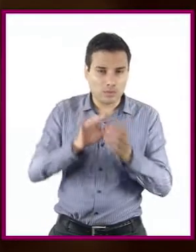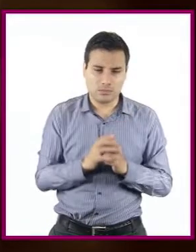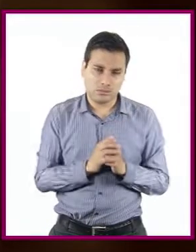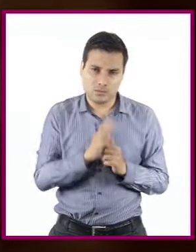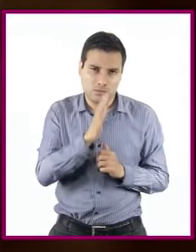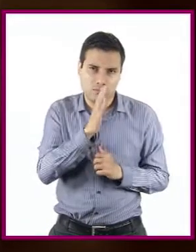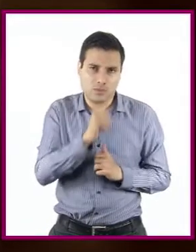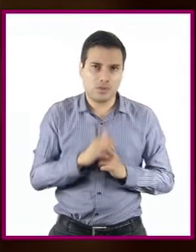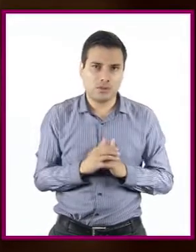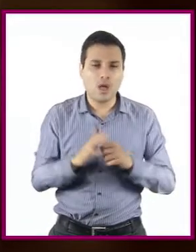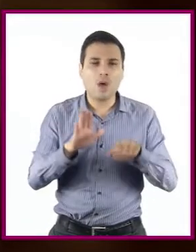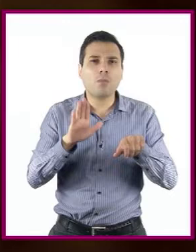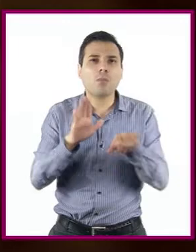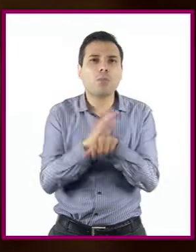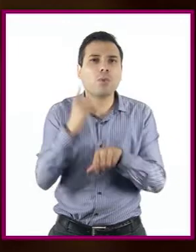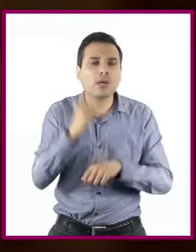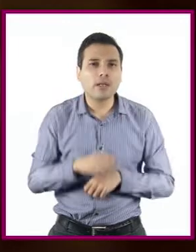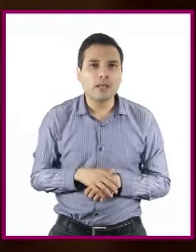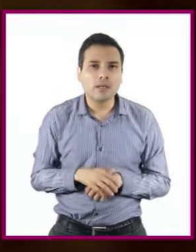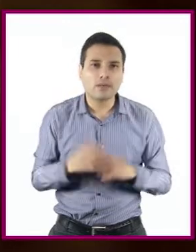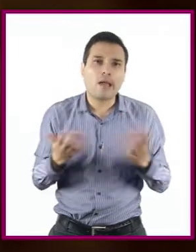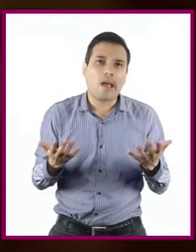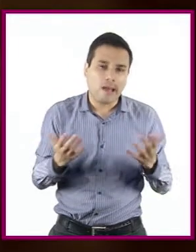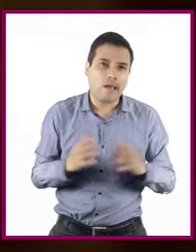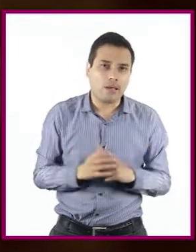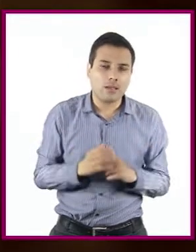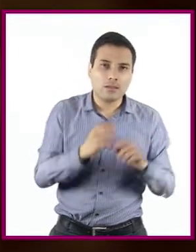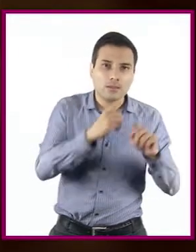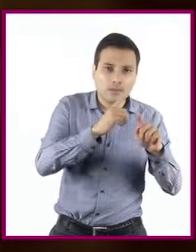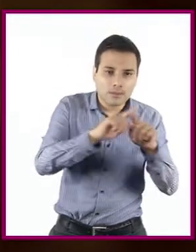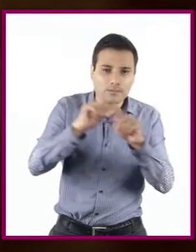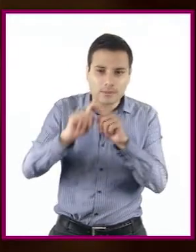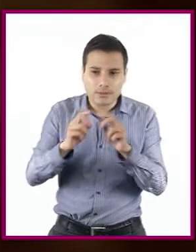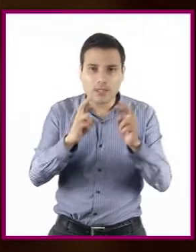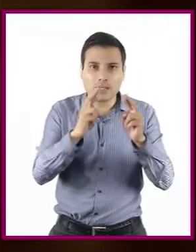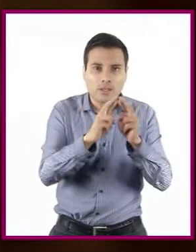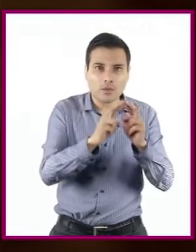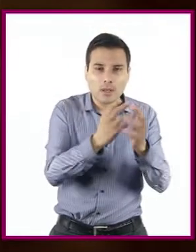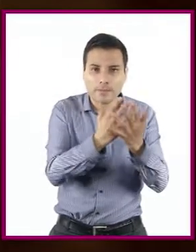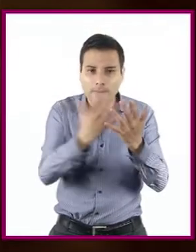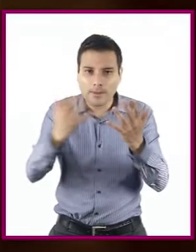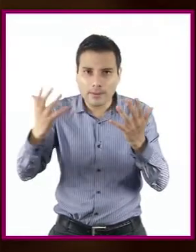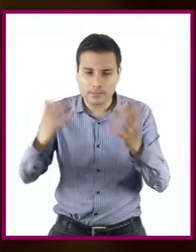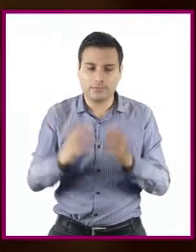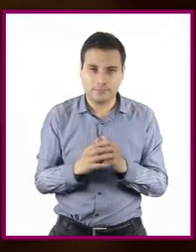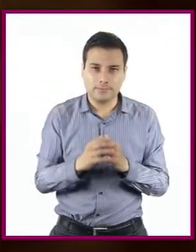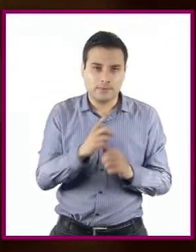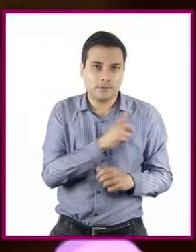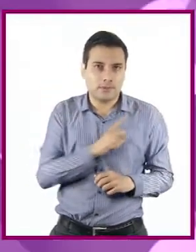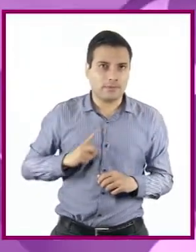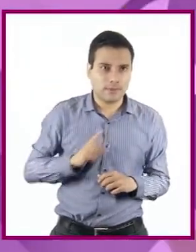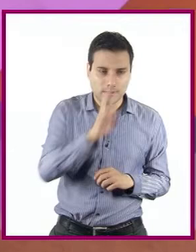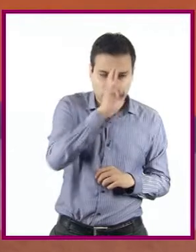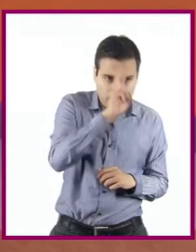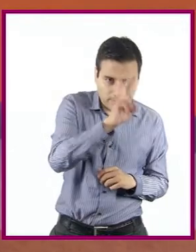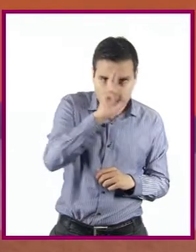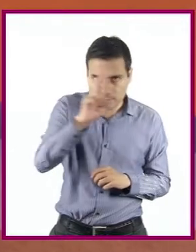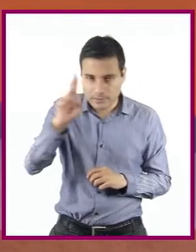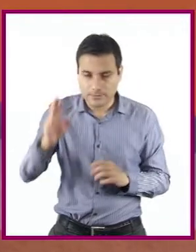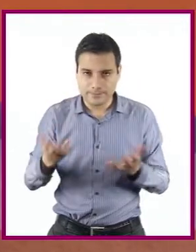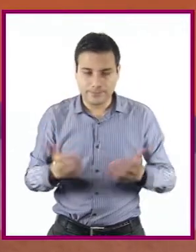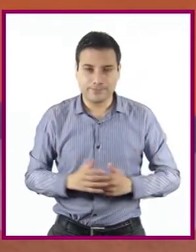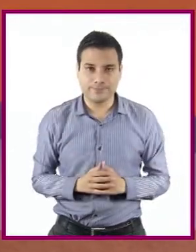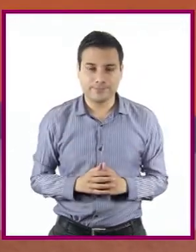público, pues esto implicaría terminar con la pluralidad de credos, que es un bien básico de la democracia.